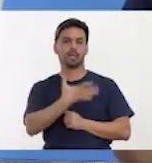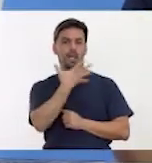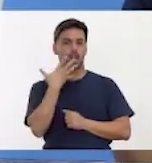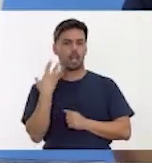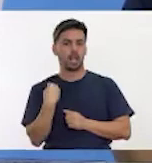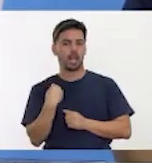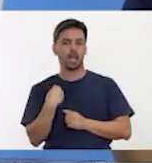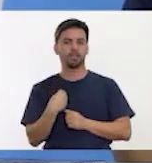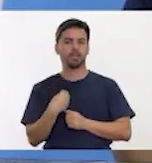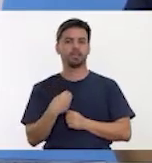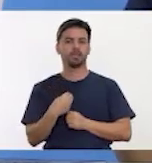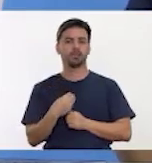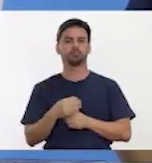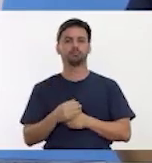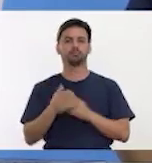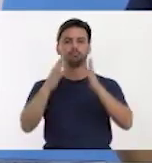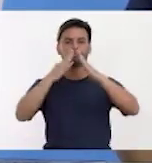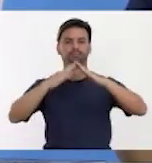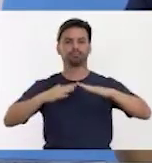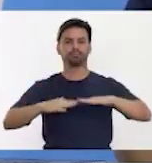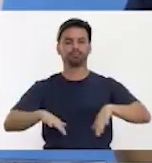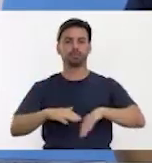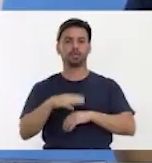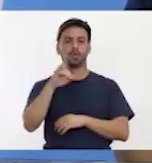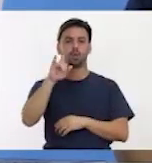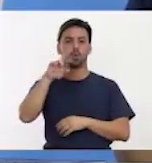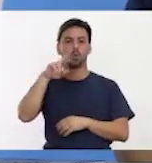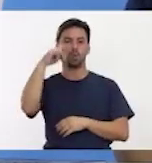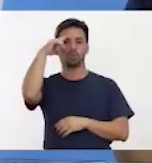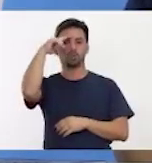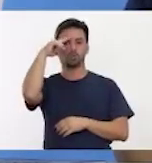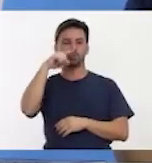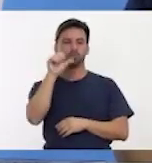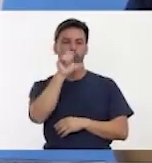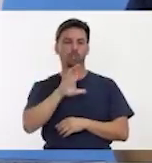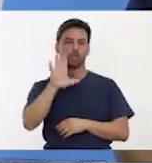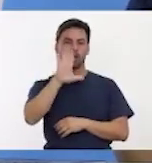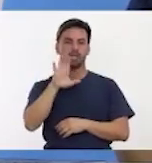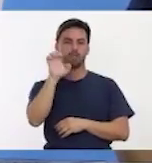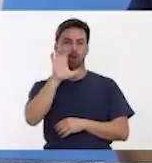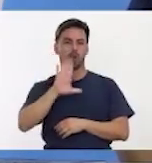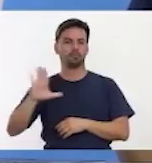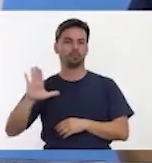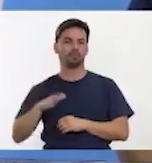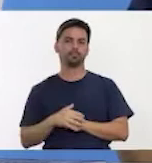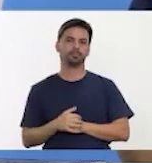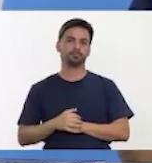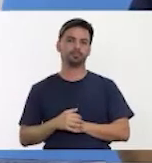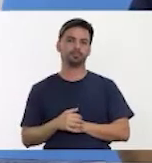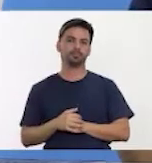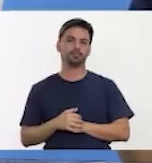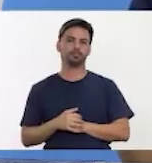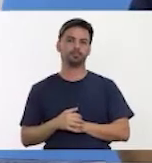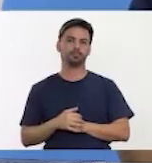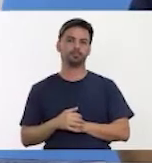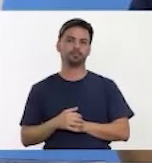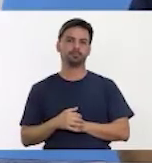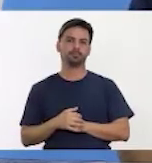la desaparición de la URSS y la caída del socialismo en Europa del Este.